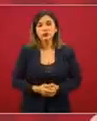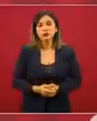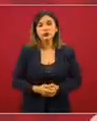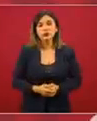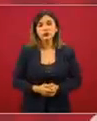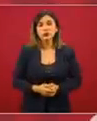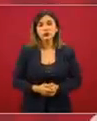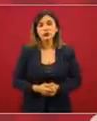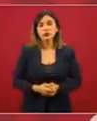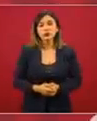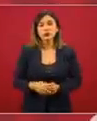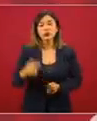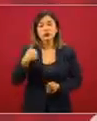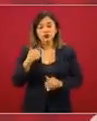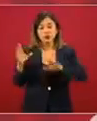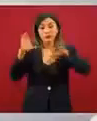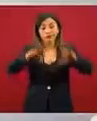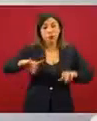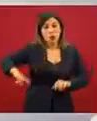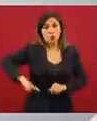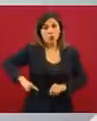desde que llegamos al gobierno